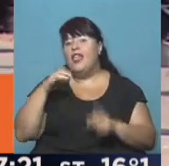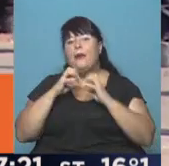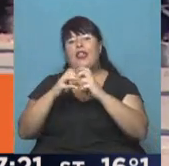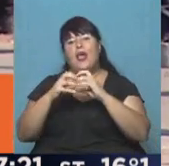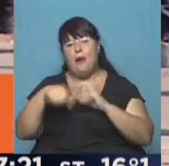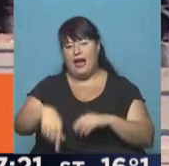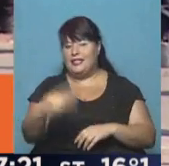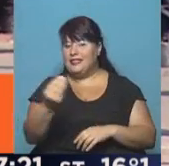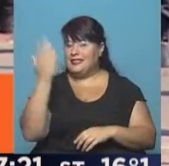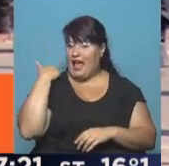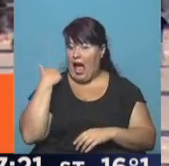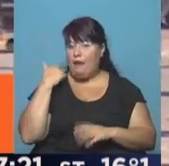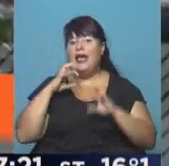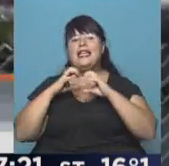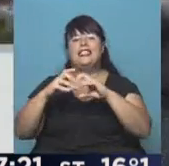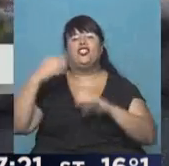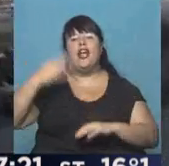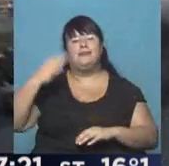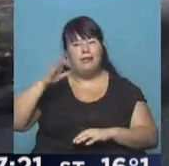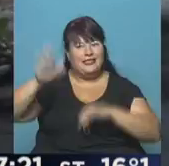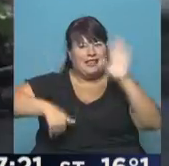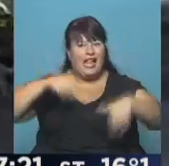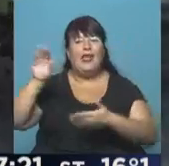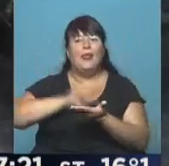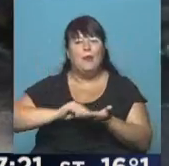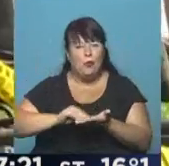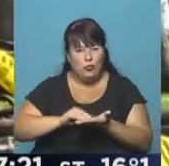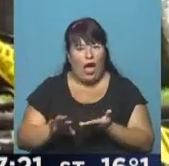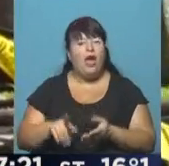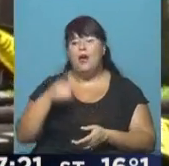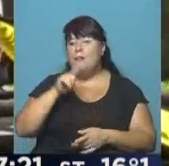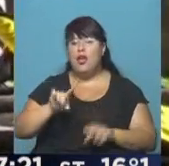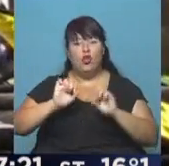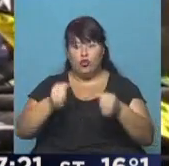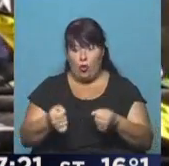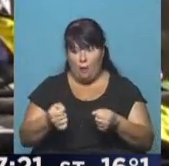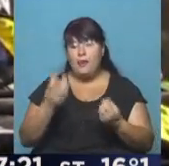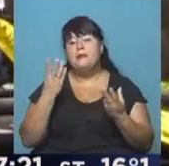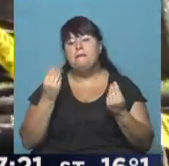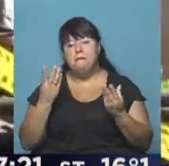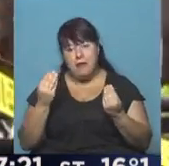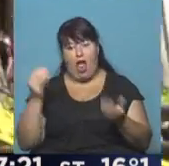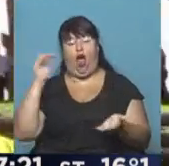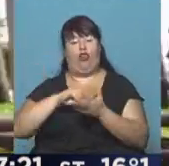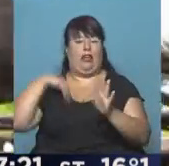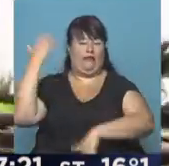debatida este sábado en una sesión especial de diputados, pero fue suspendida por temor a nuevos desmanes.